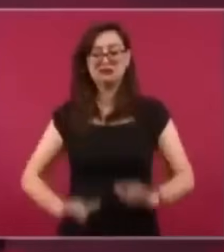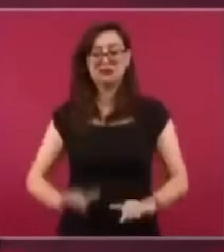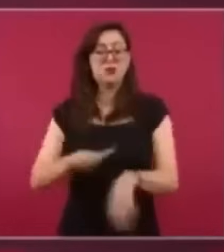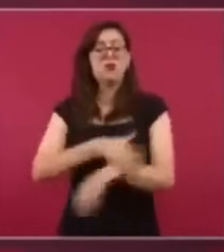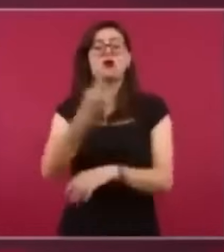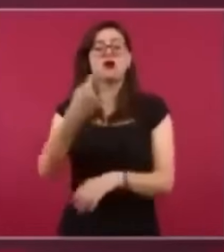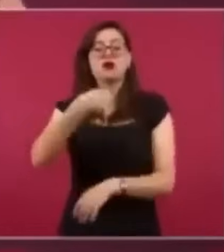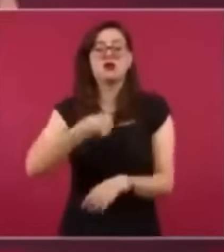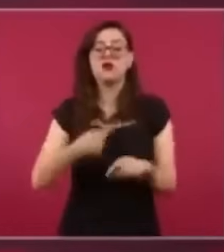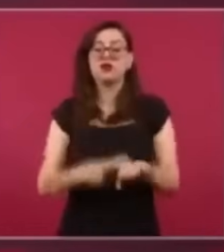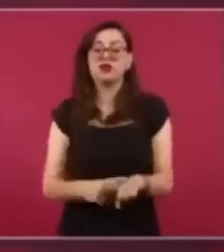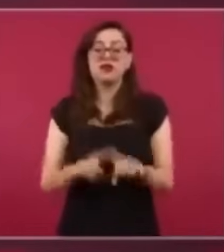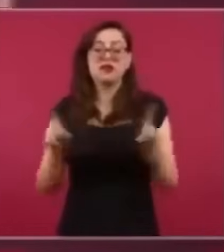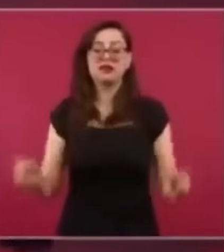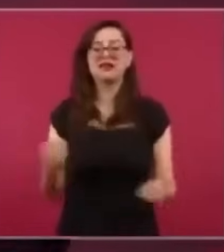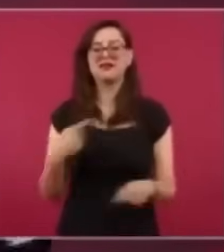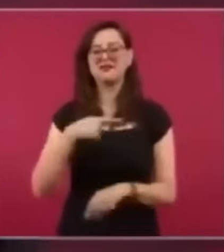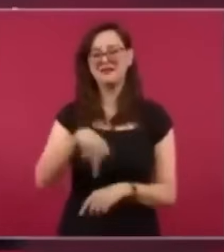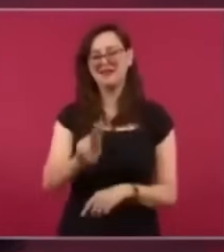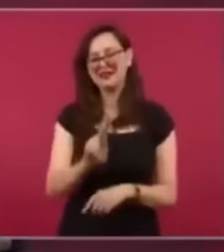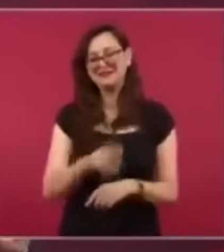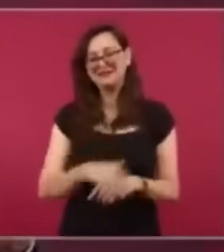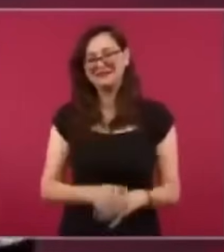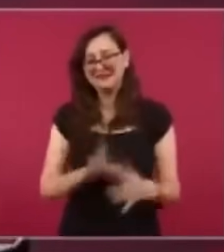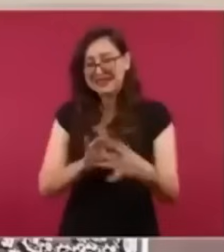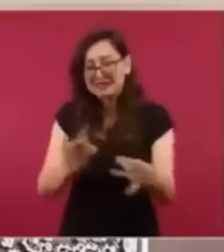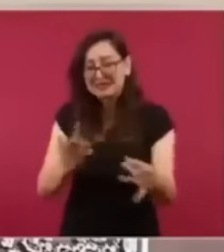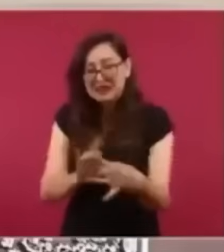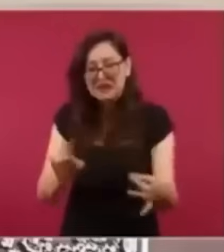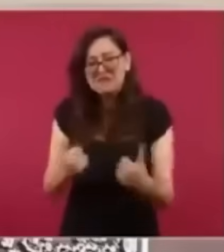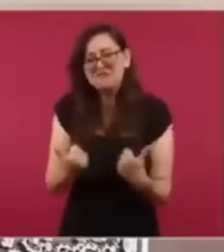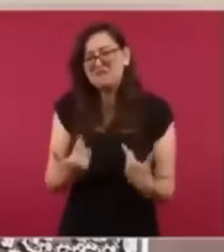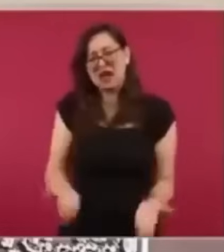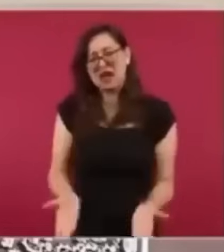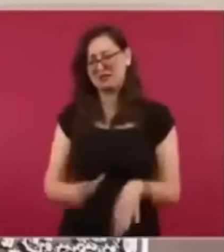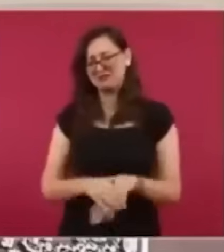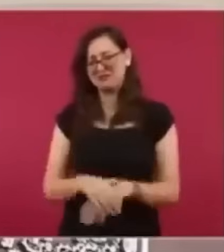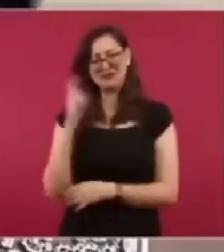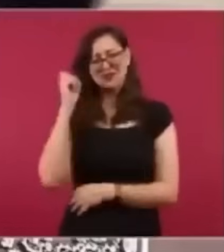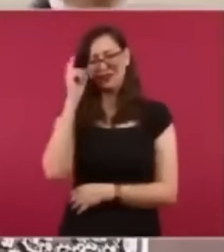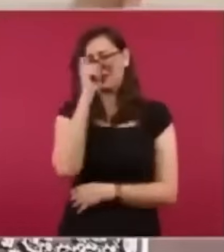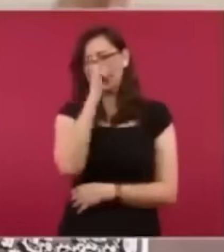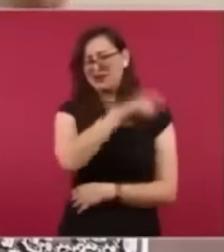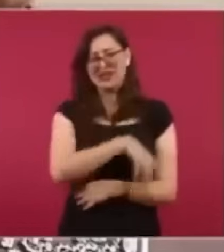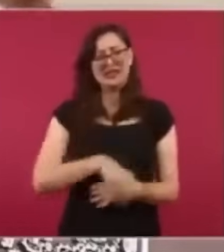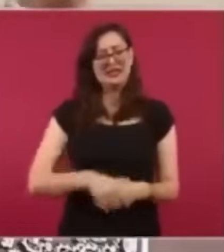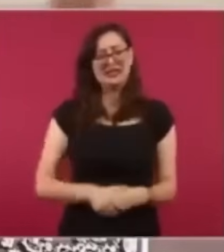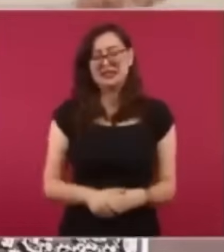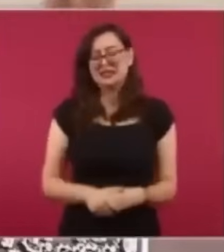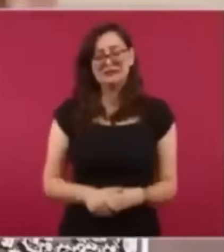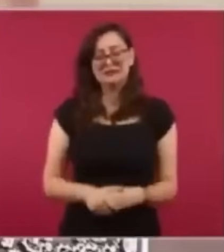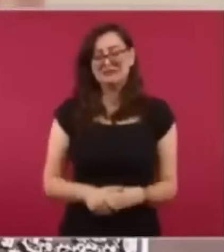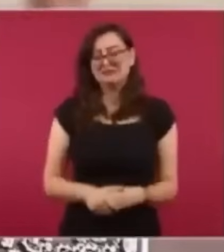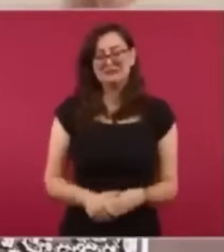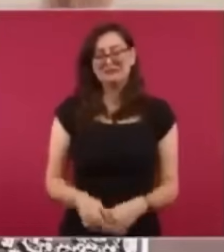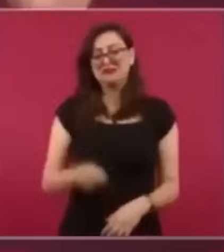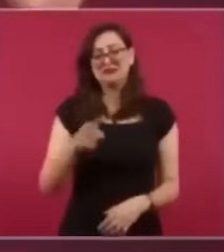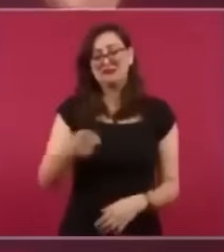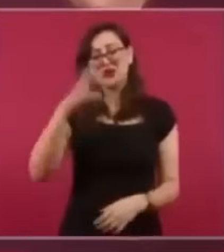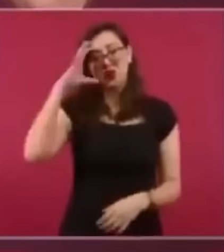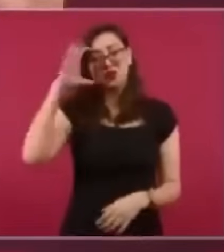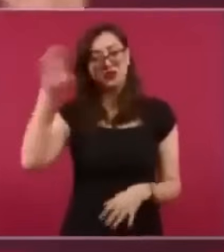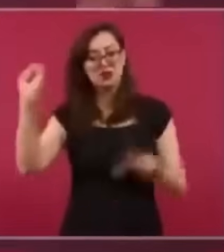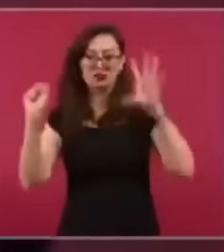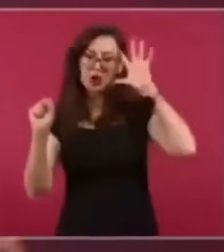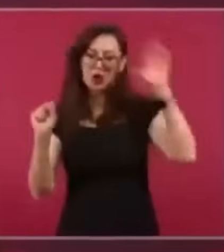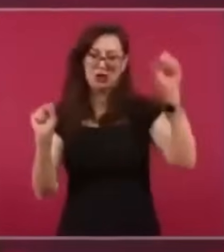Pero es muy difícil que nos pongamos de acuerdo, porque son dos posturas